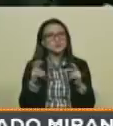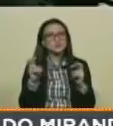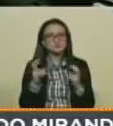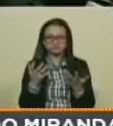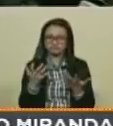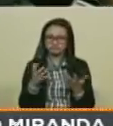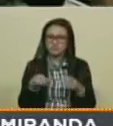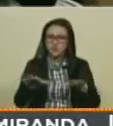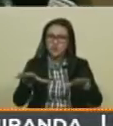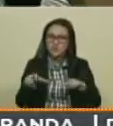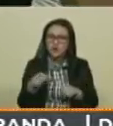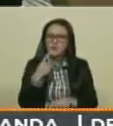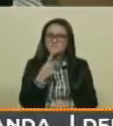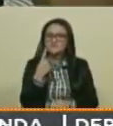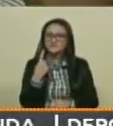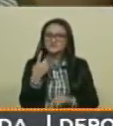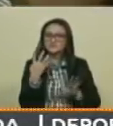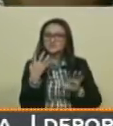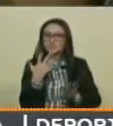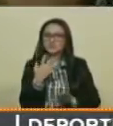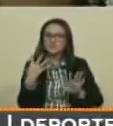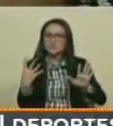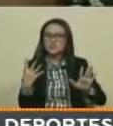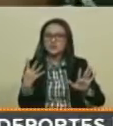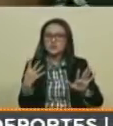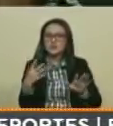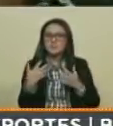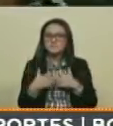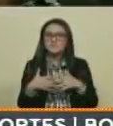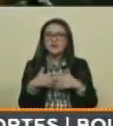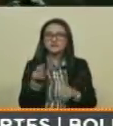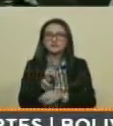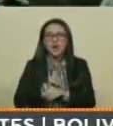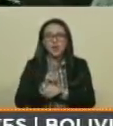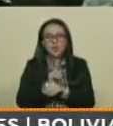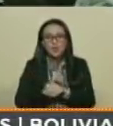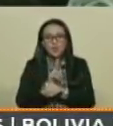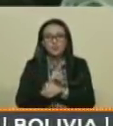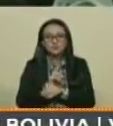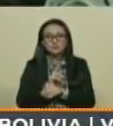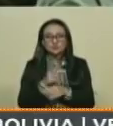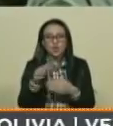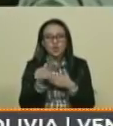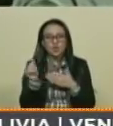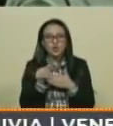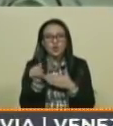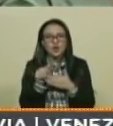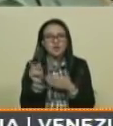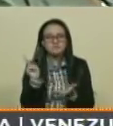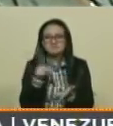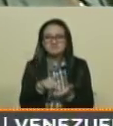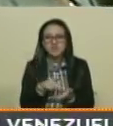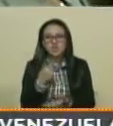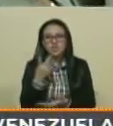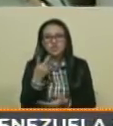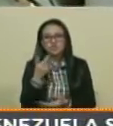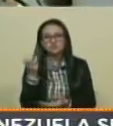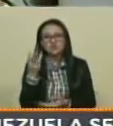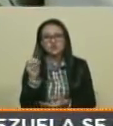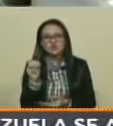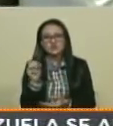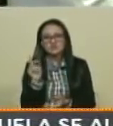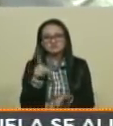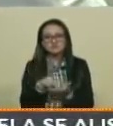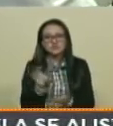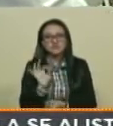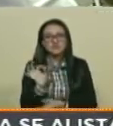que fueron convocadas 1.059 empresas para verificar el correcto uso de las divisas. Del total dejaron de acudir 230, que